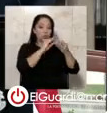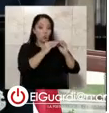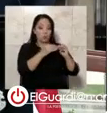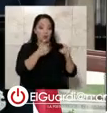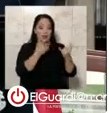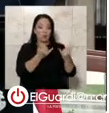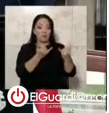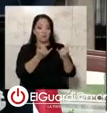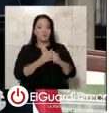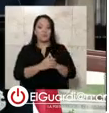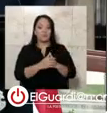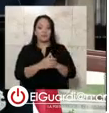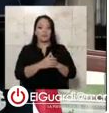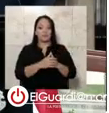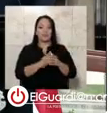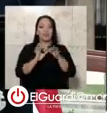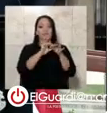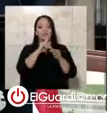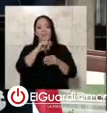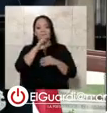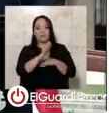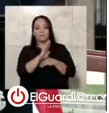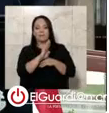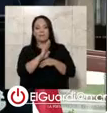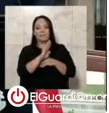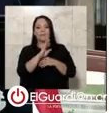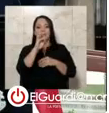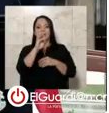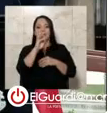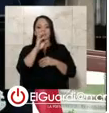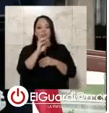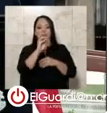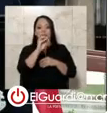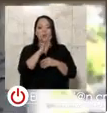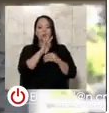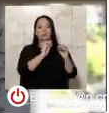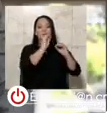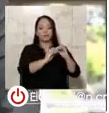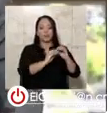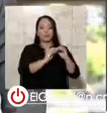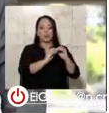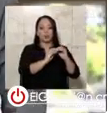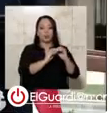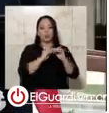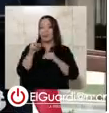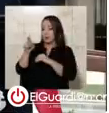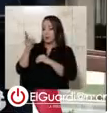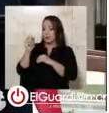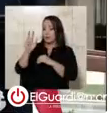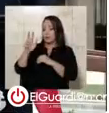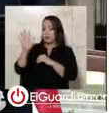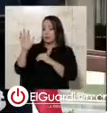hoy, estamos en una relación deuda-PIB del 60.4%. Más o menos 36.000 millones